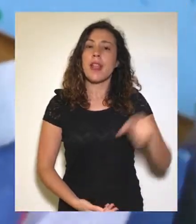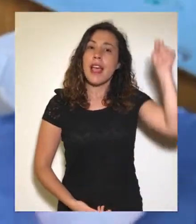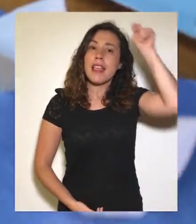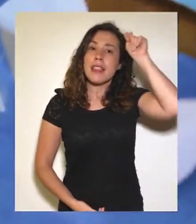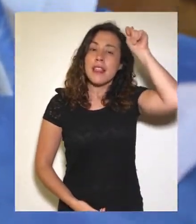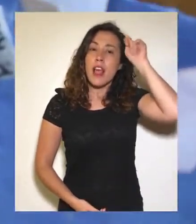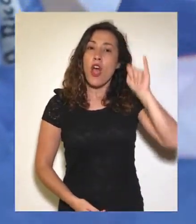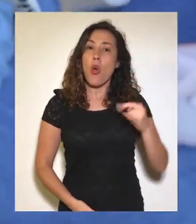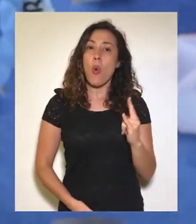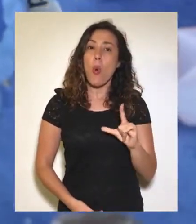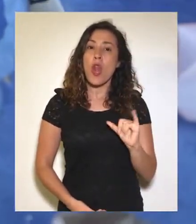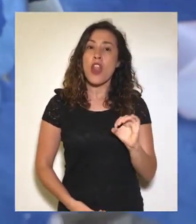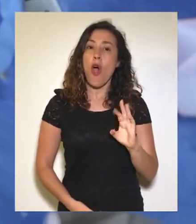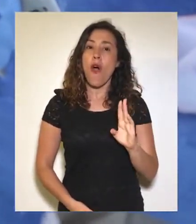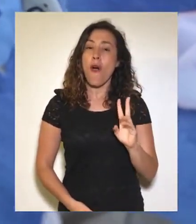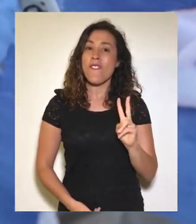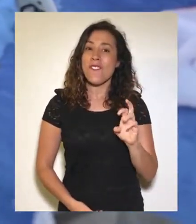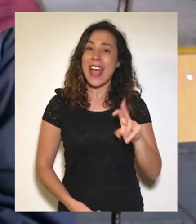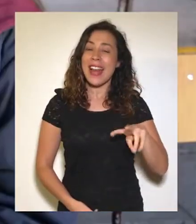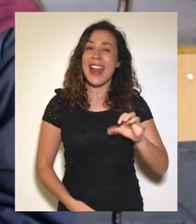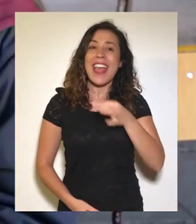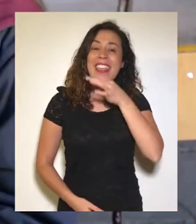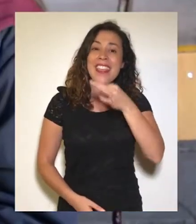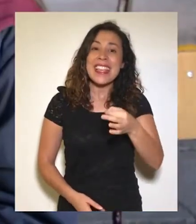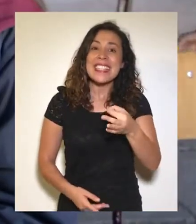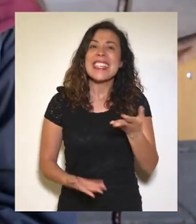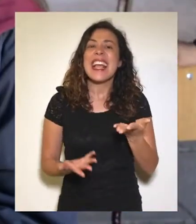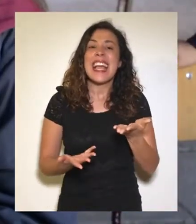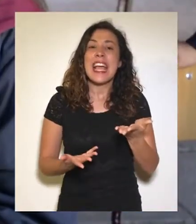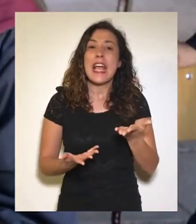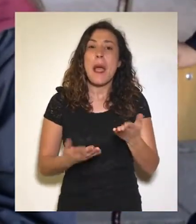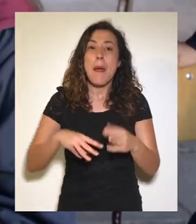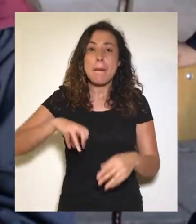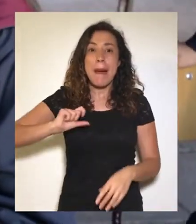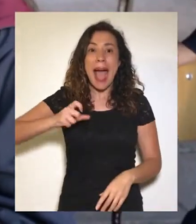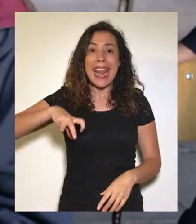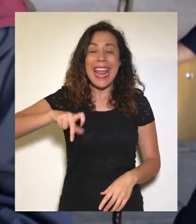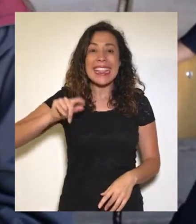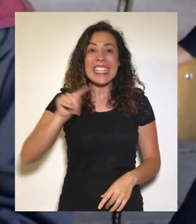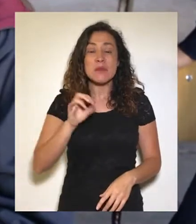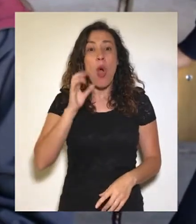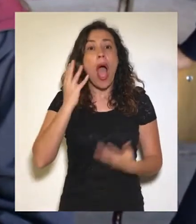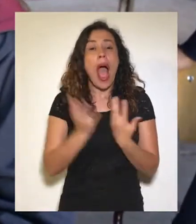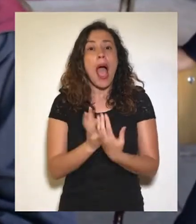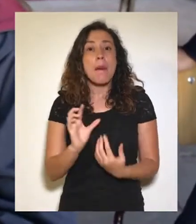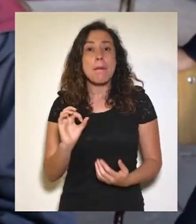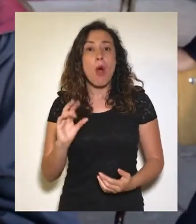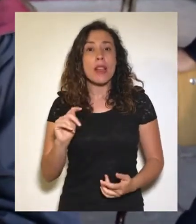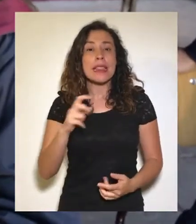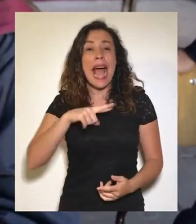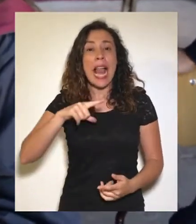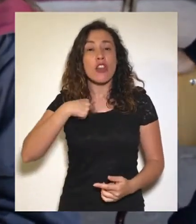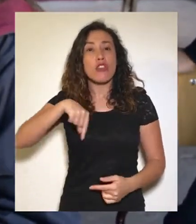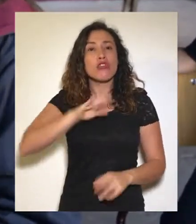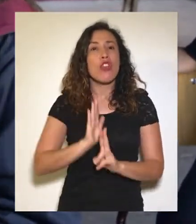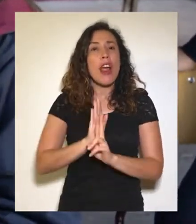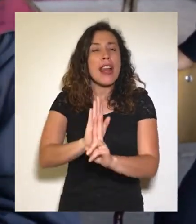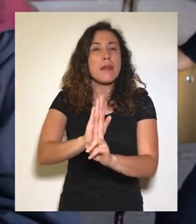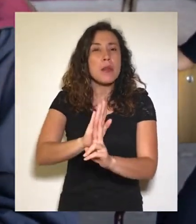La teoría de Julio Verne dice que hay debajo del magnetismo un portal, entonces nosotros ahí